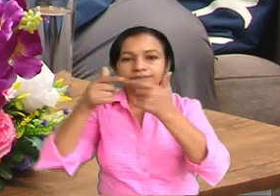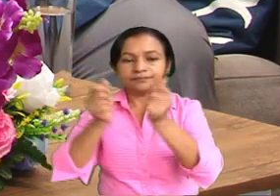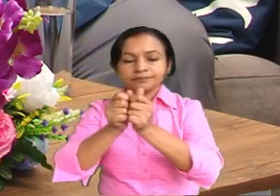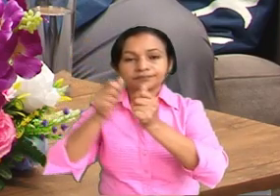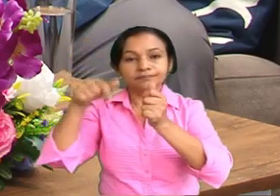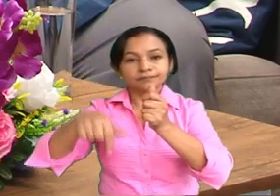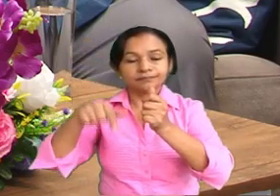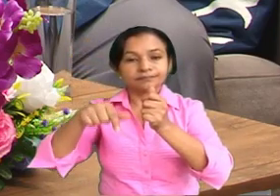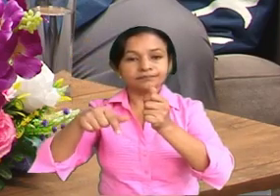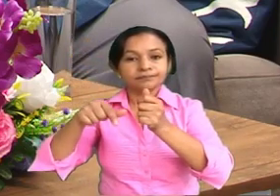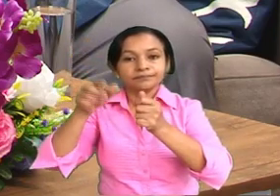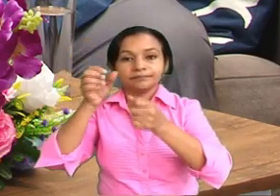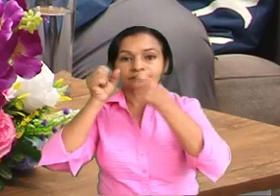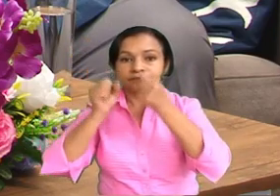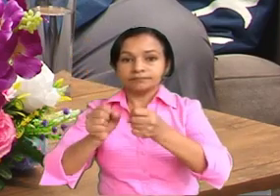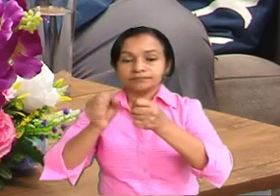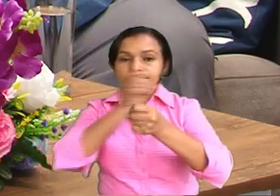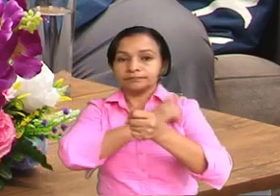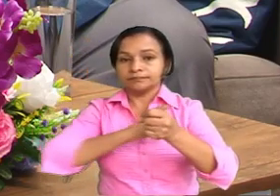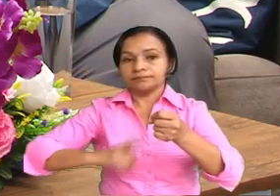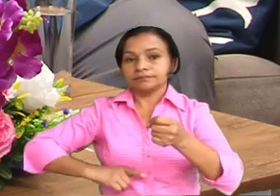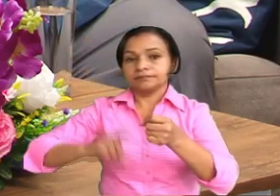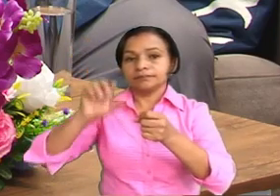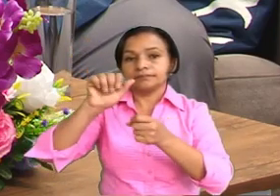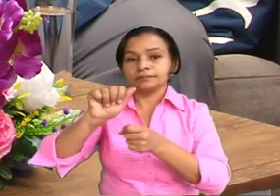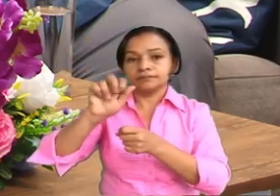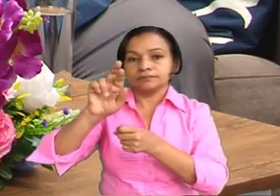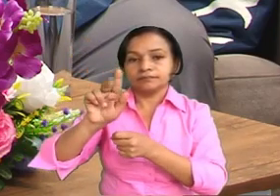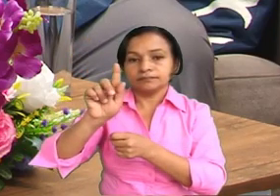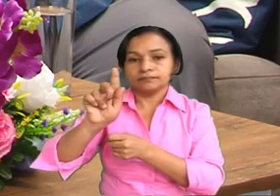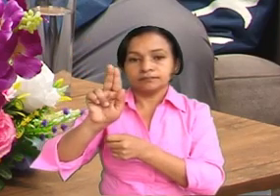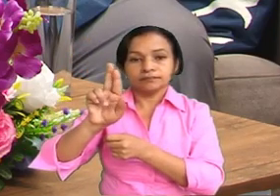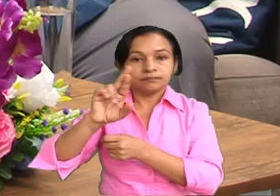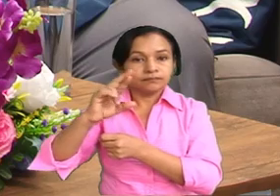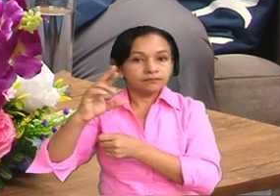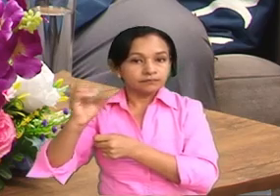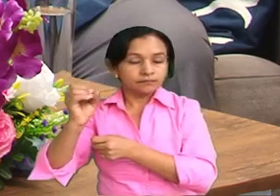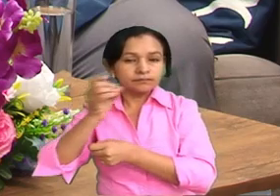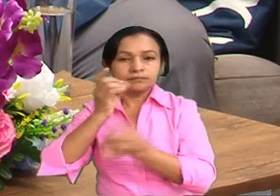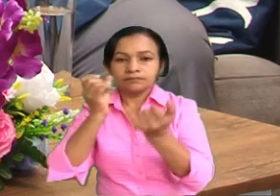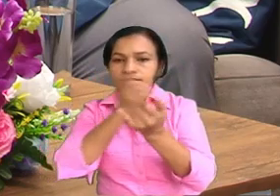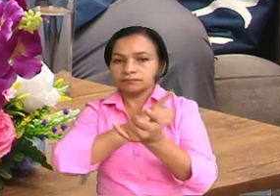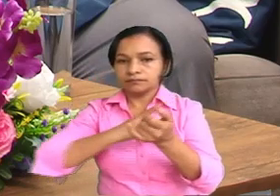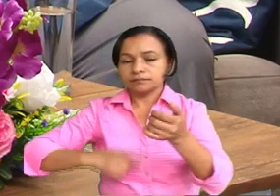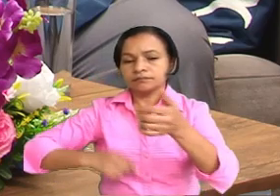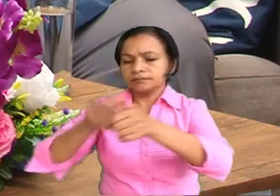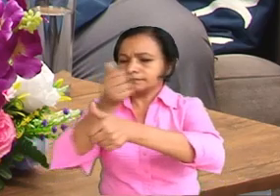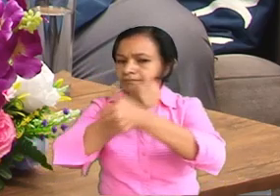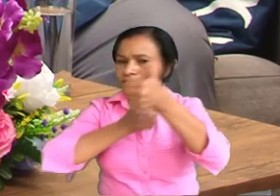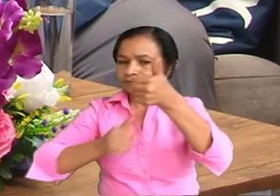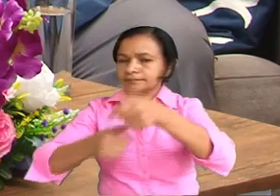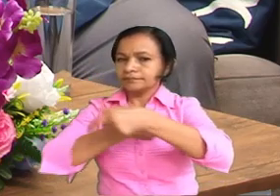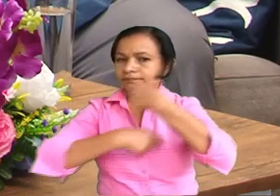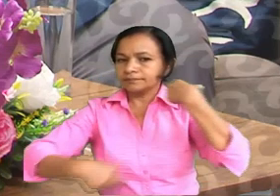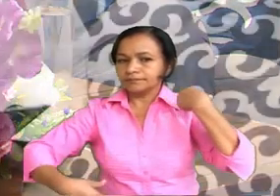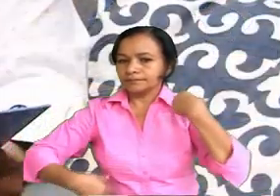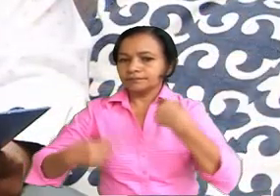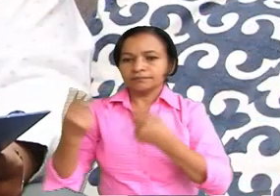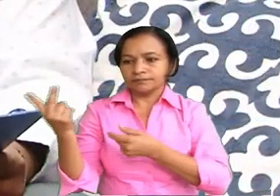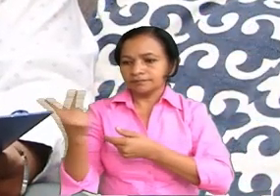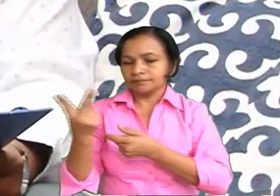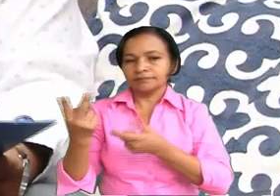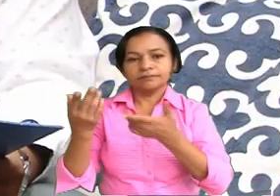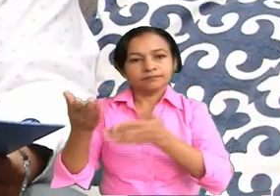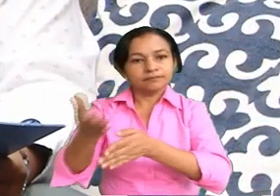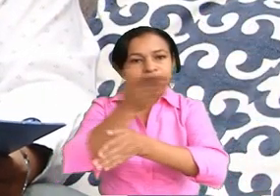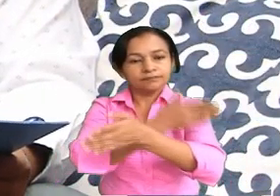ella, pues el compañero Arturo José Valdés, quien también es diputado ante la Asamblea Nacional e igualmente vicepresidente de esta comisión. Antes de irnos a la